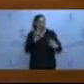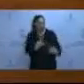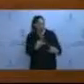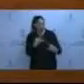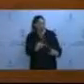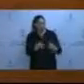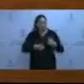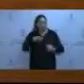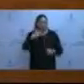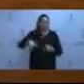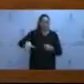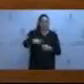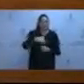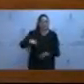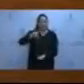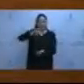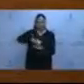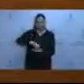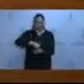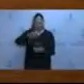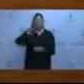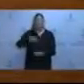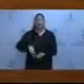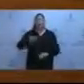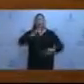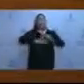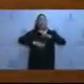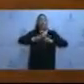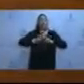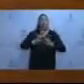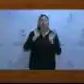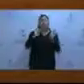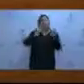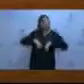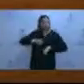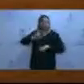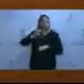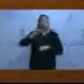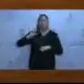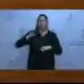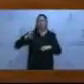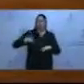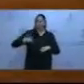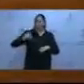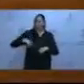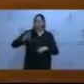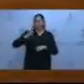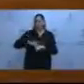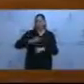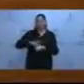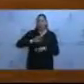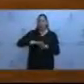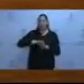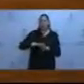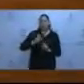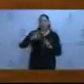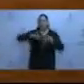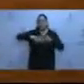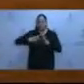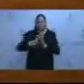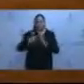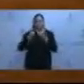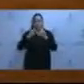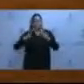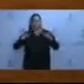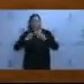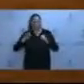central. También se están buscando, de común acuerdo con el IDEPA, incentivos para favorecer la implantación de proyectos empresariales en